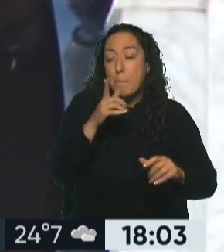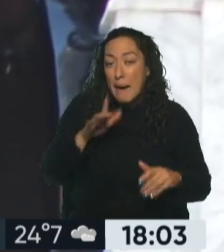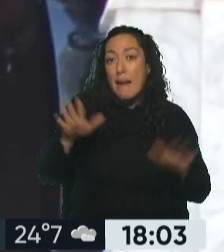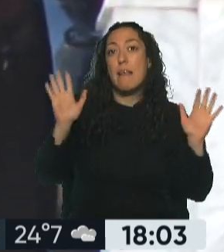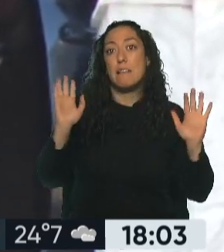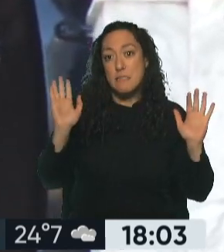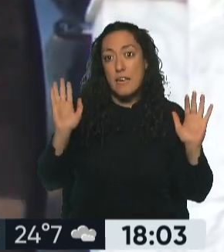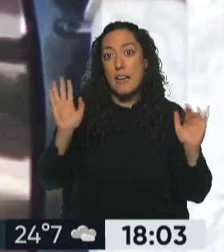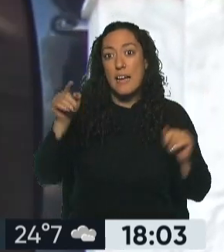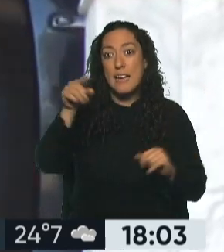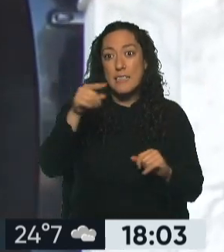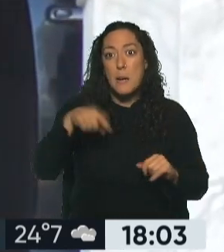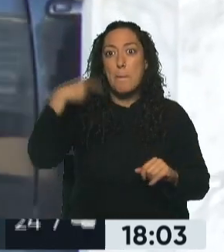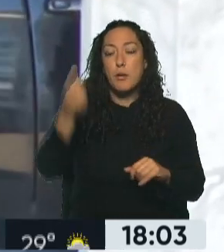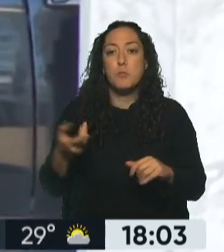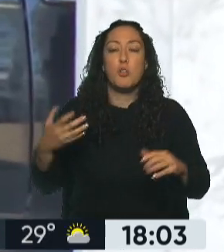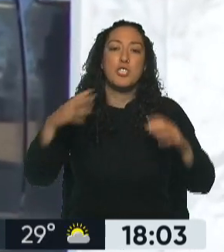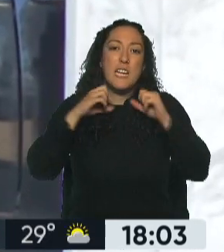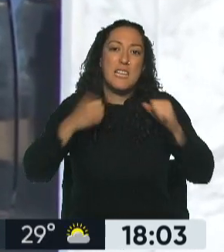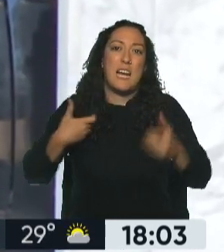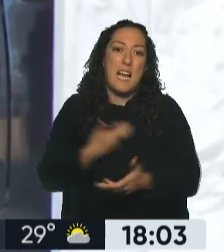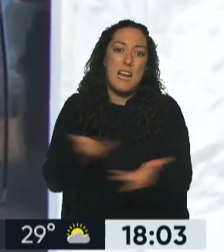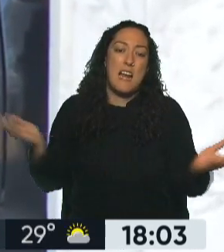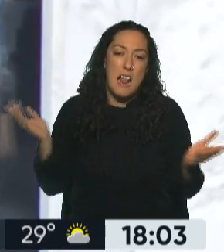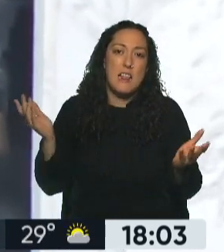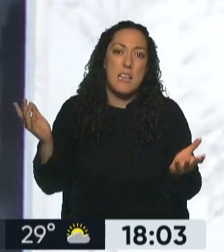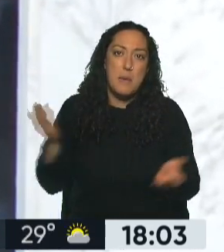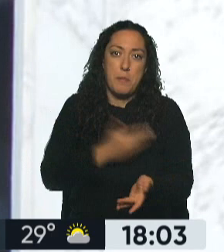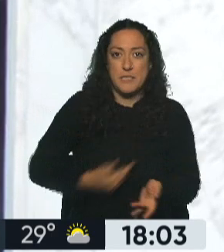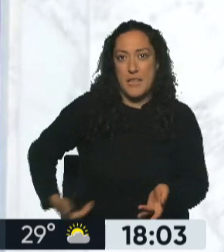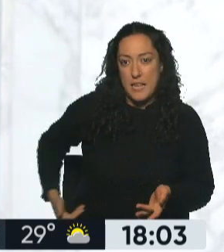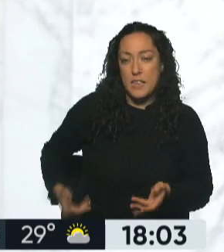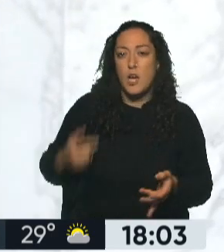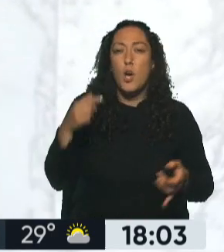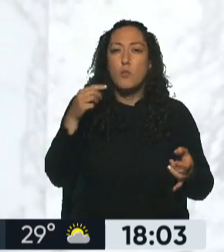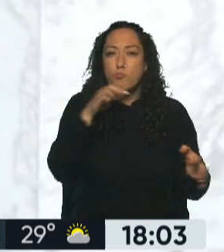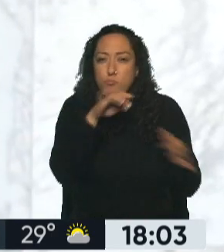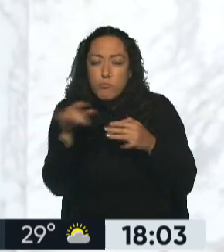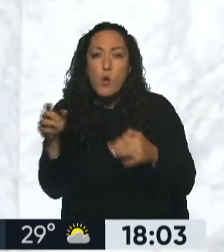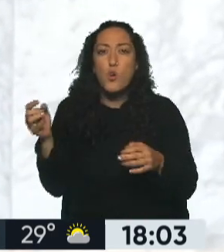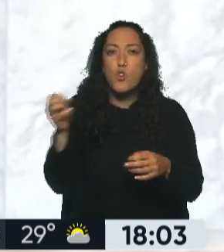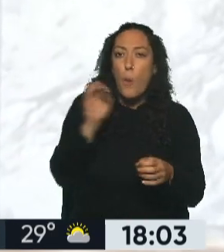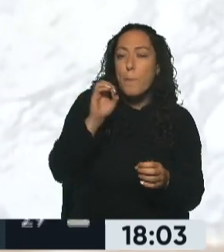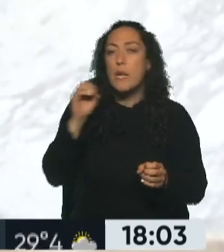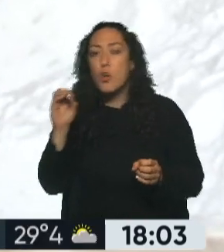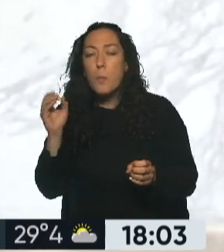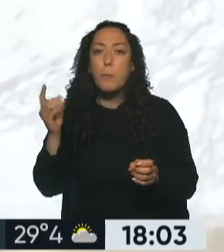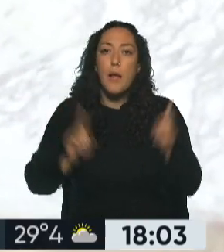efectivamente sea la próxima secretaria general de la presidencia, en medio de rumores, nombres en danzas y algunas